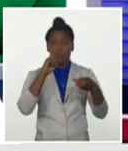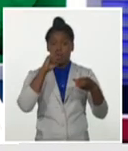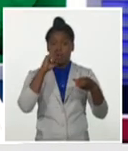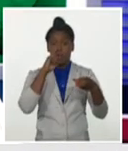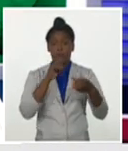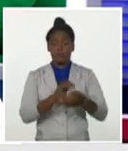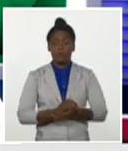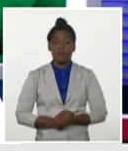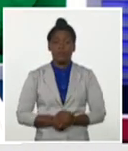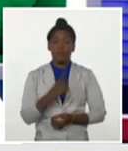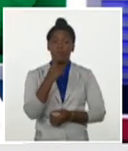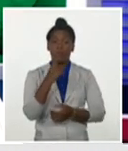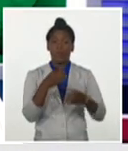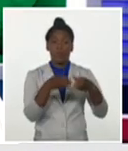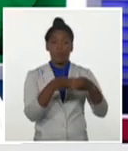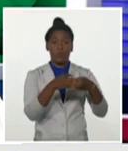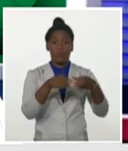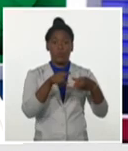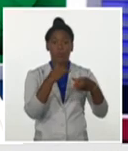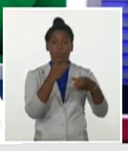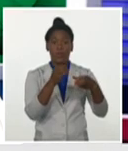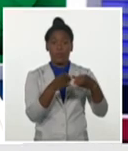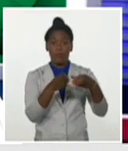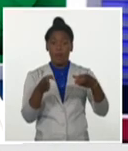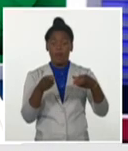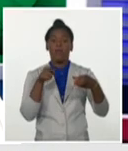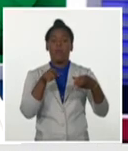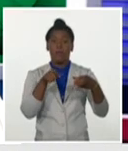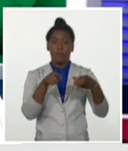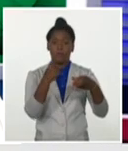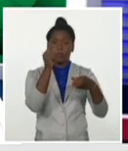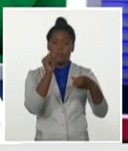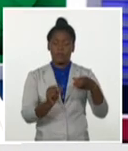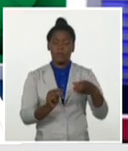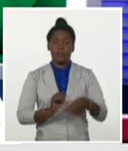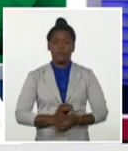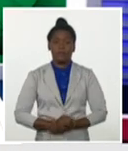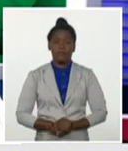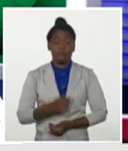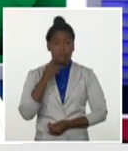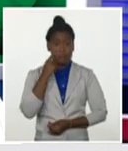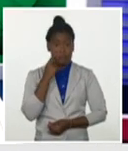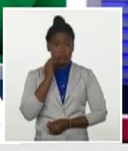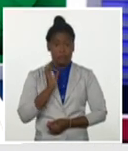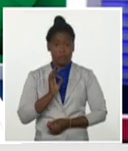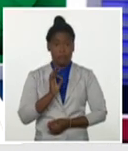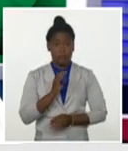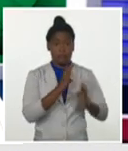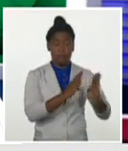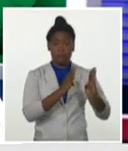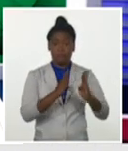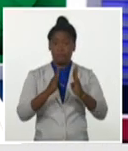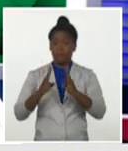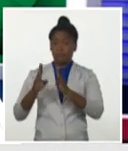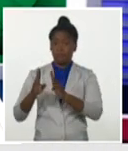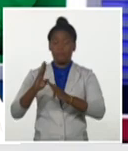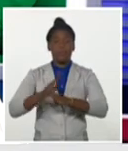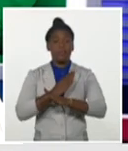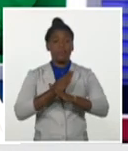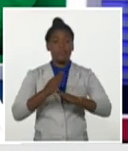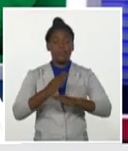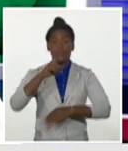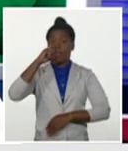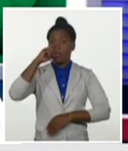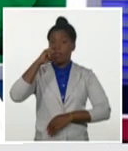y más. Fíjense cómo se ha ido desplazando. Buscamos incluso y nos apoyamos en el trabajo del Centro de